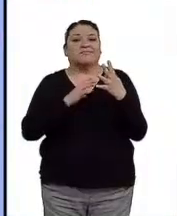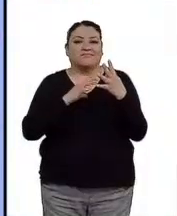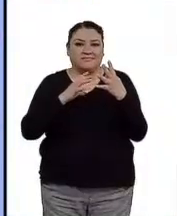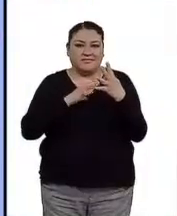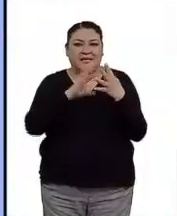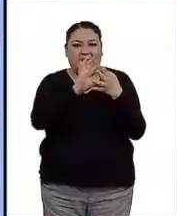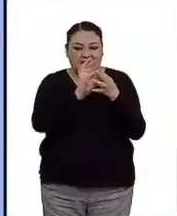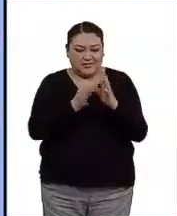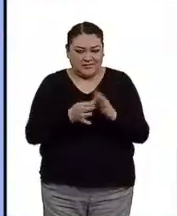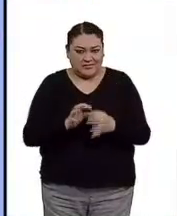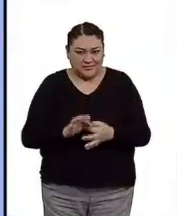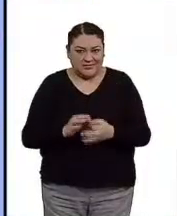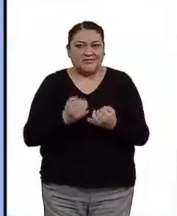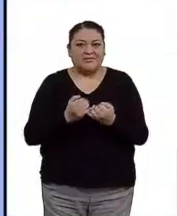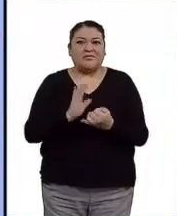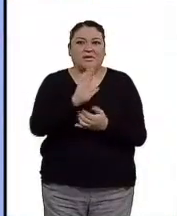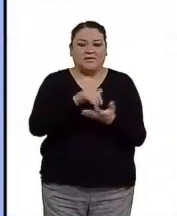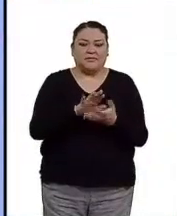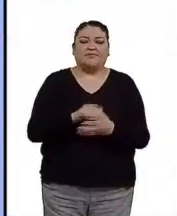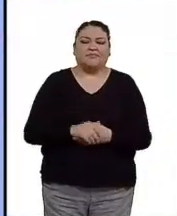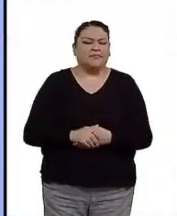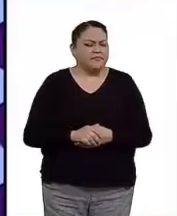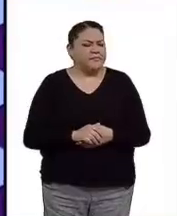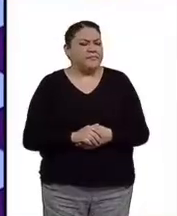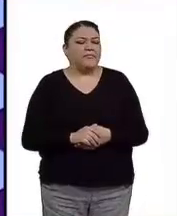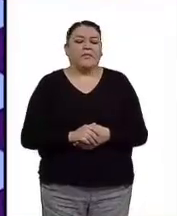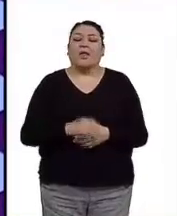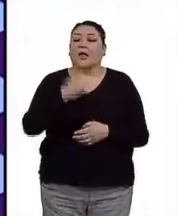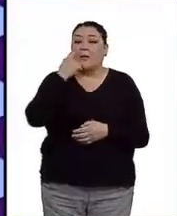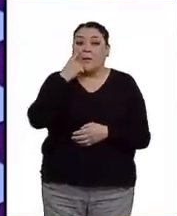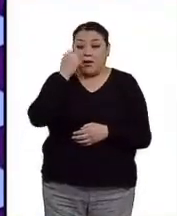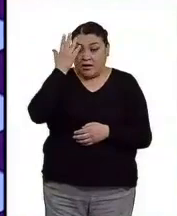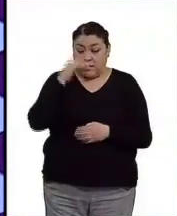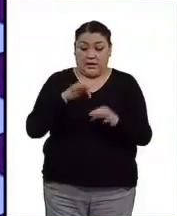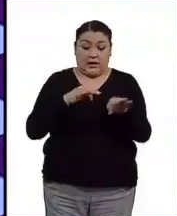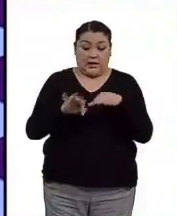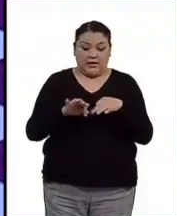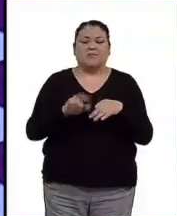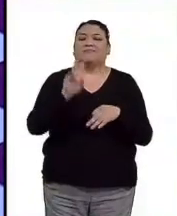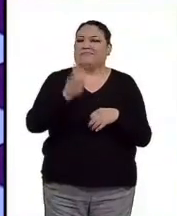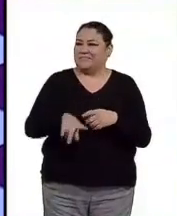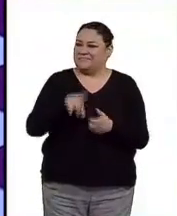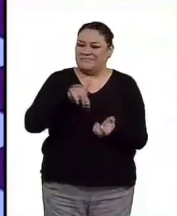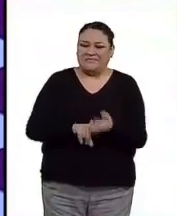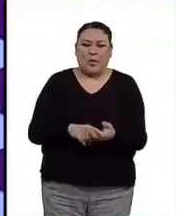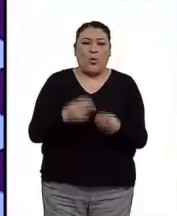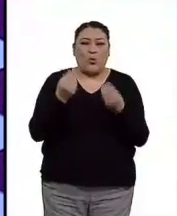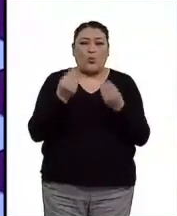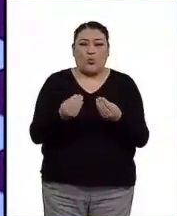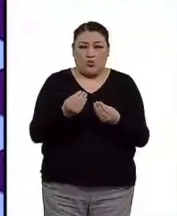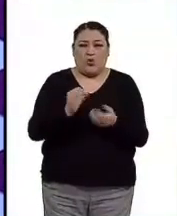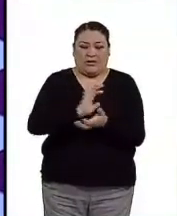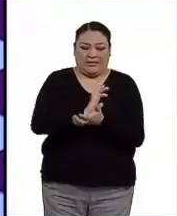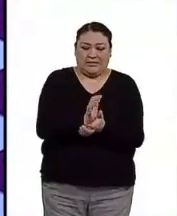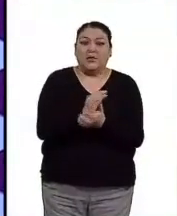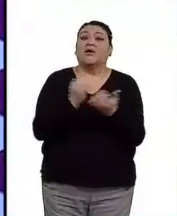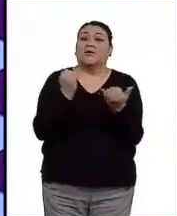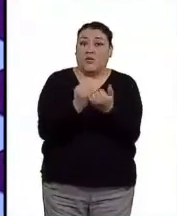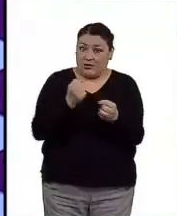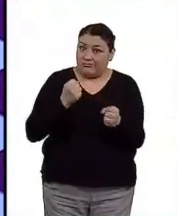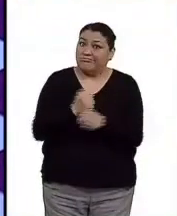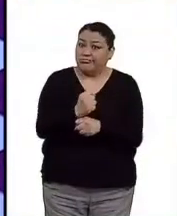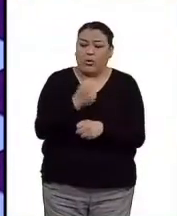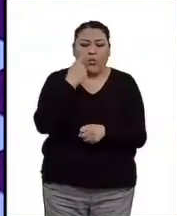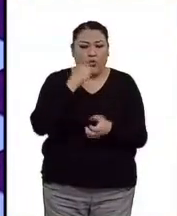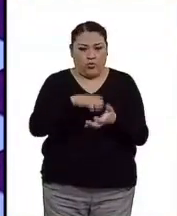respecto, por favor. Claro, sí, el mercado laboral sigue siendo un espacio muy discriminatorio e incluso violento para las mujeres. Una vez que